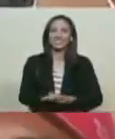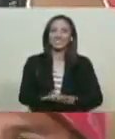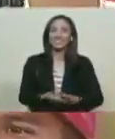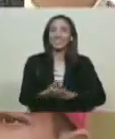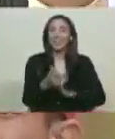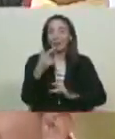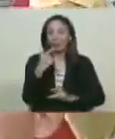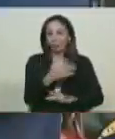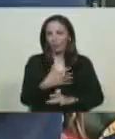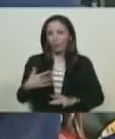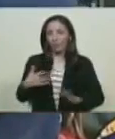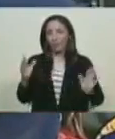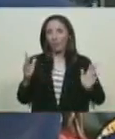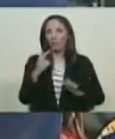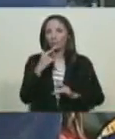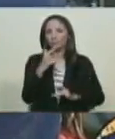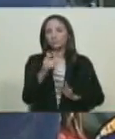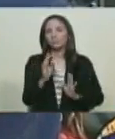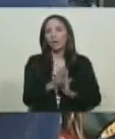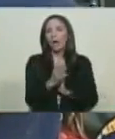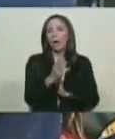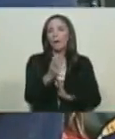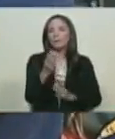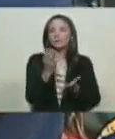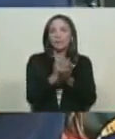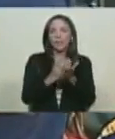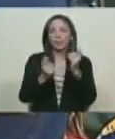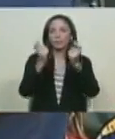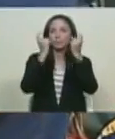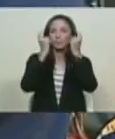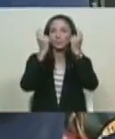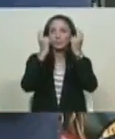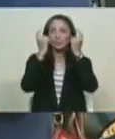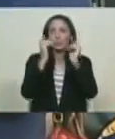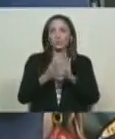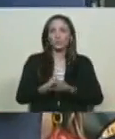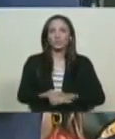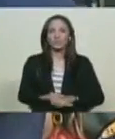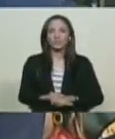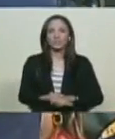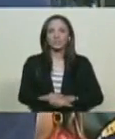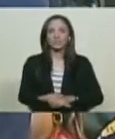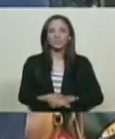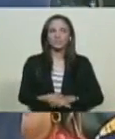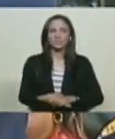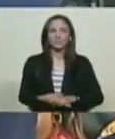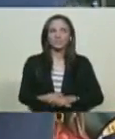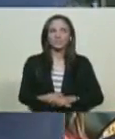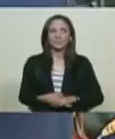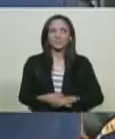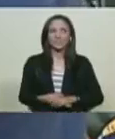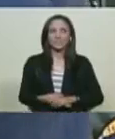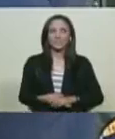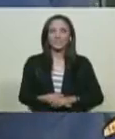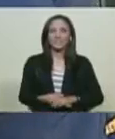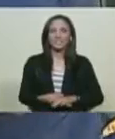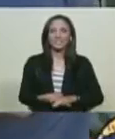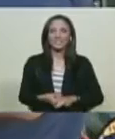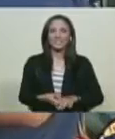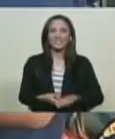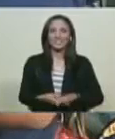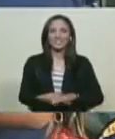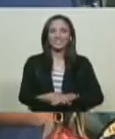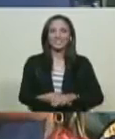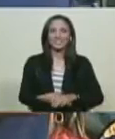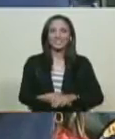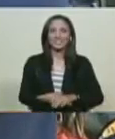tengo que decirlo, un maestro de nosotros allá en el estado Lara, mi camarada José Novoa, que siempre